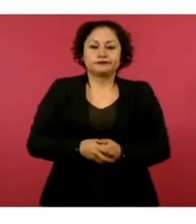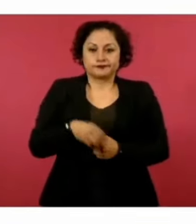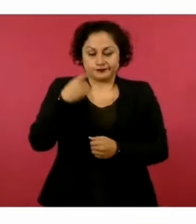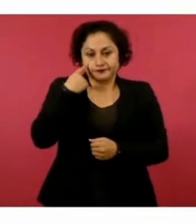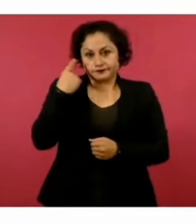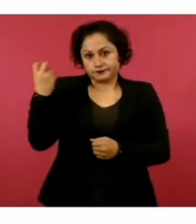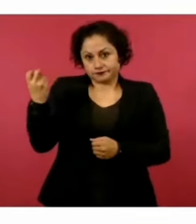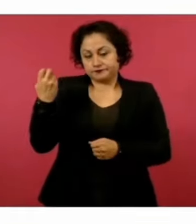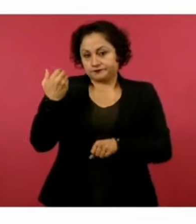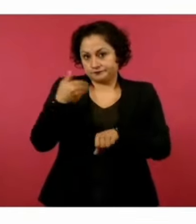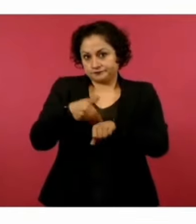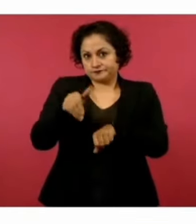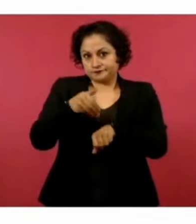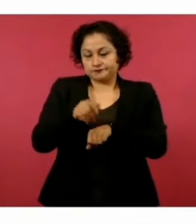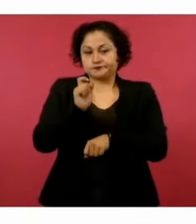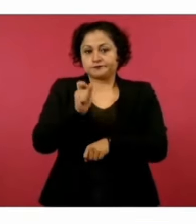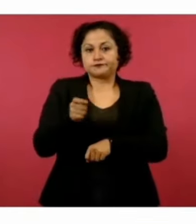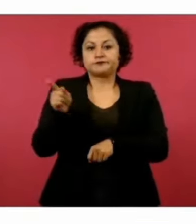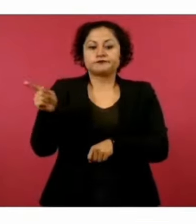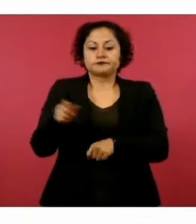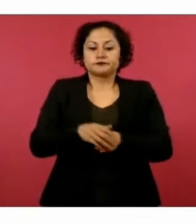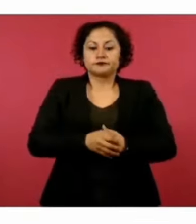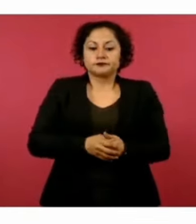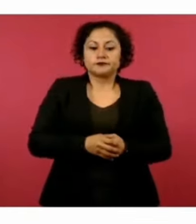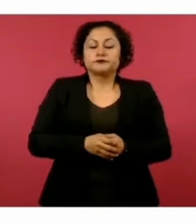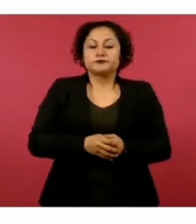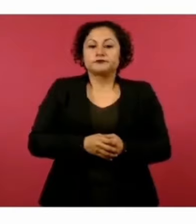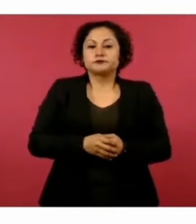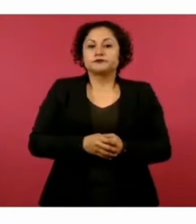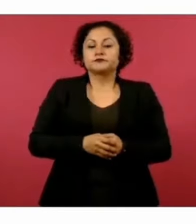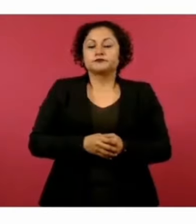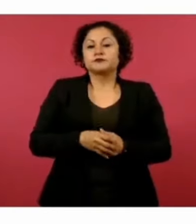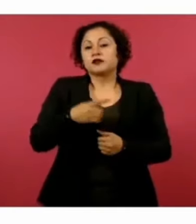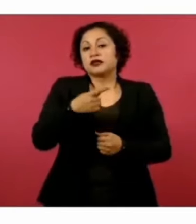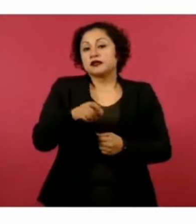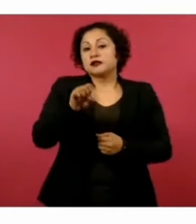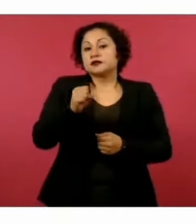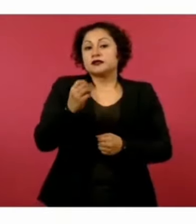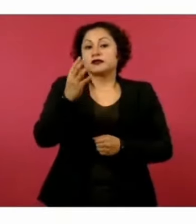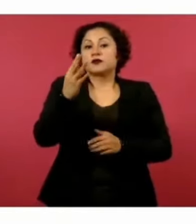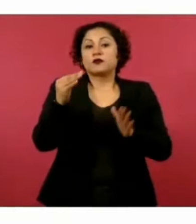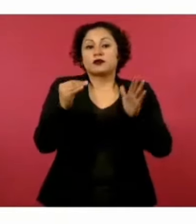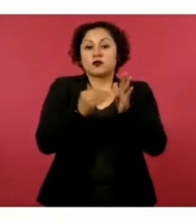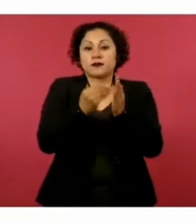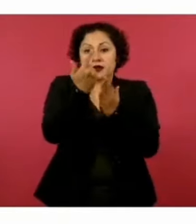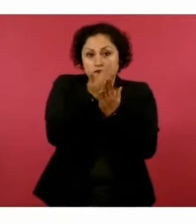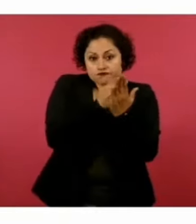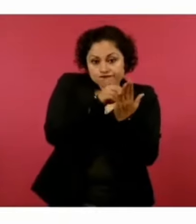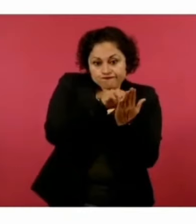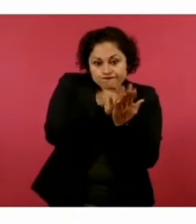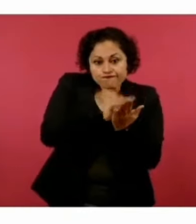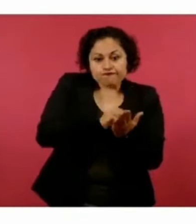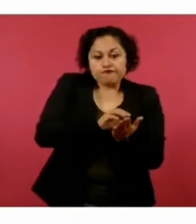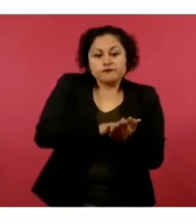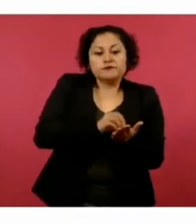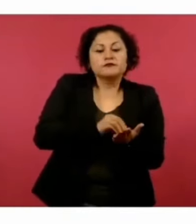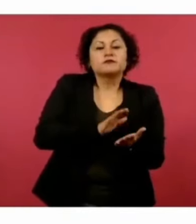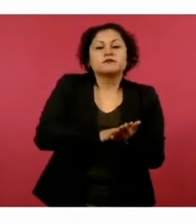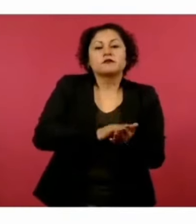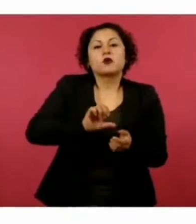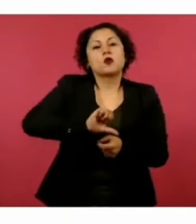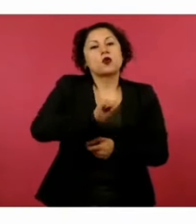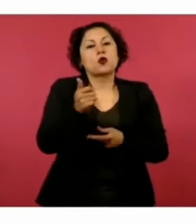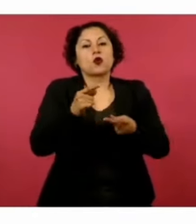números nada más en los módulos de registro se hicieron 16 164,000 registros en el autorregistro en línea que sigue abierto